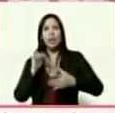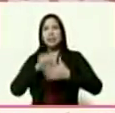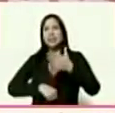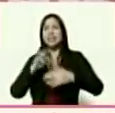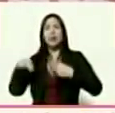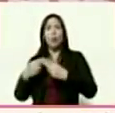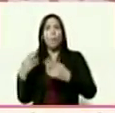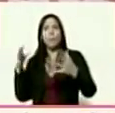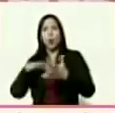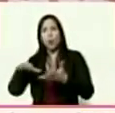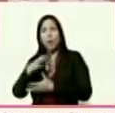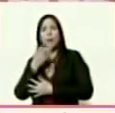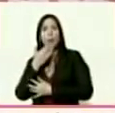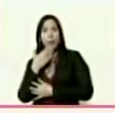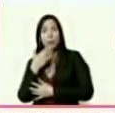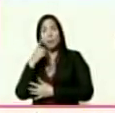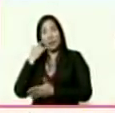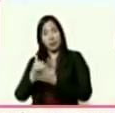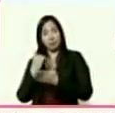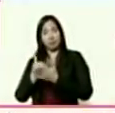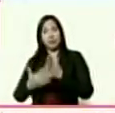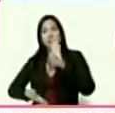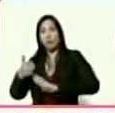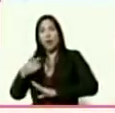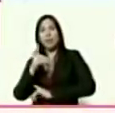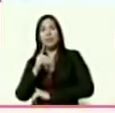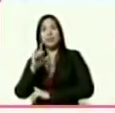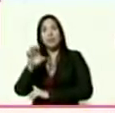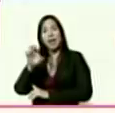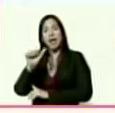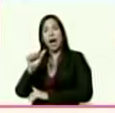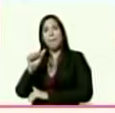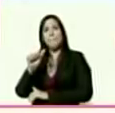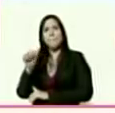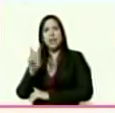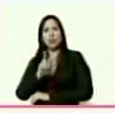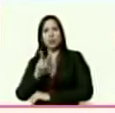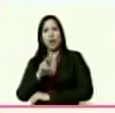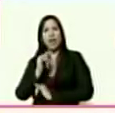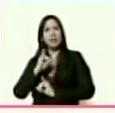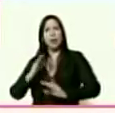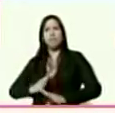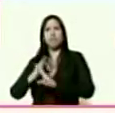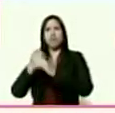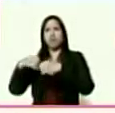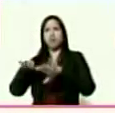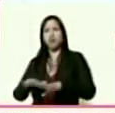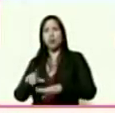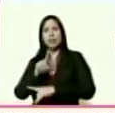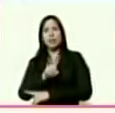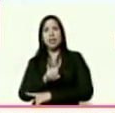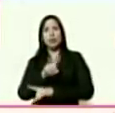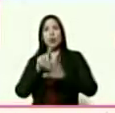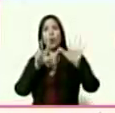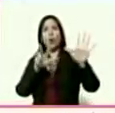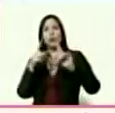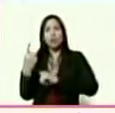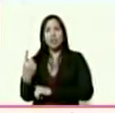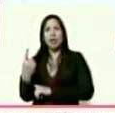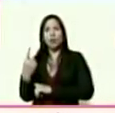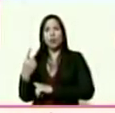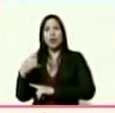Mira, desde que se fue la DEA de Venezuela, se han neutralizado 181